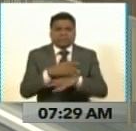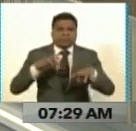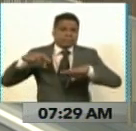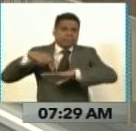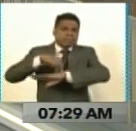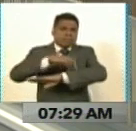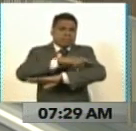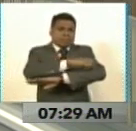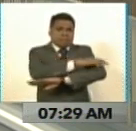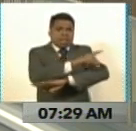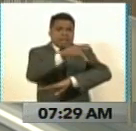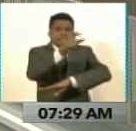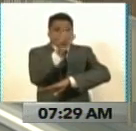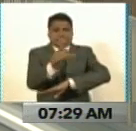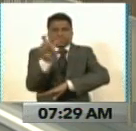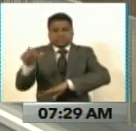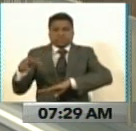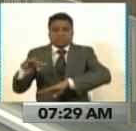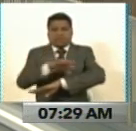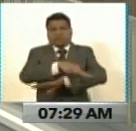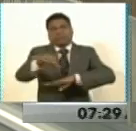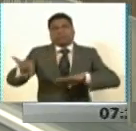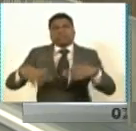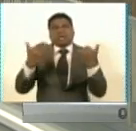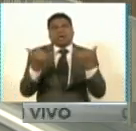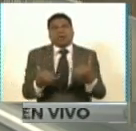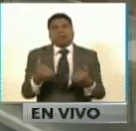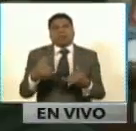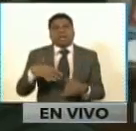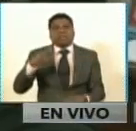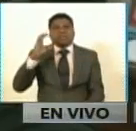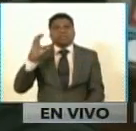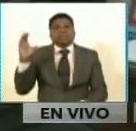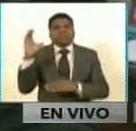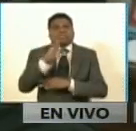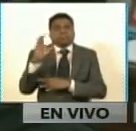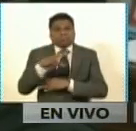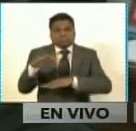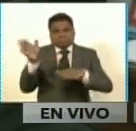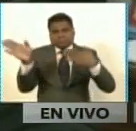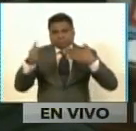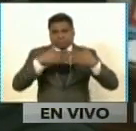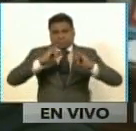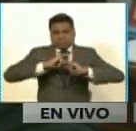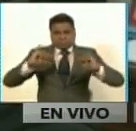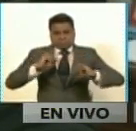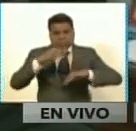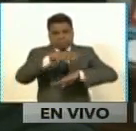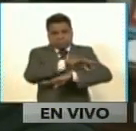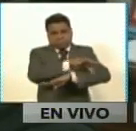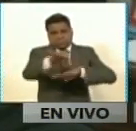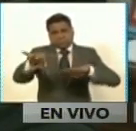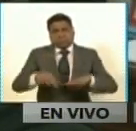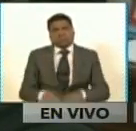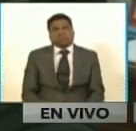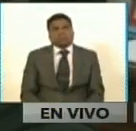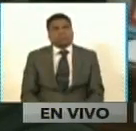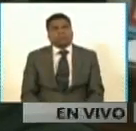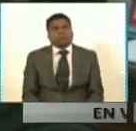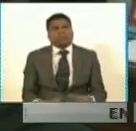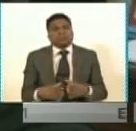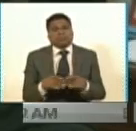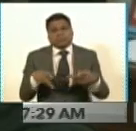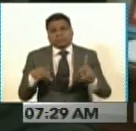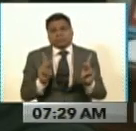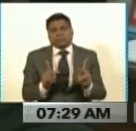en este momento tiene cerrada la República de Colombia la frontera al no permitir el paso de vehículos